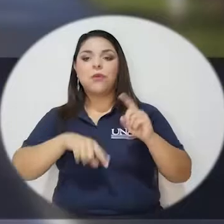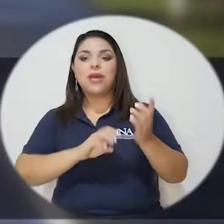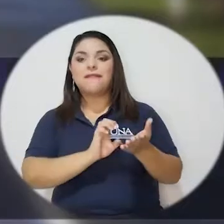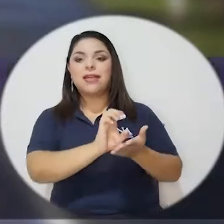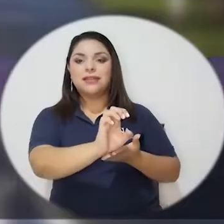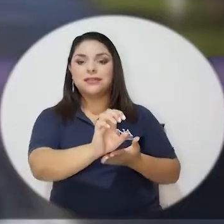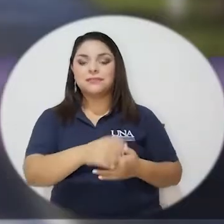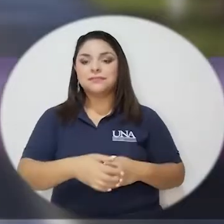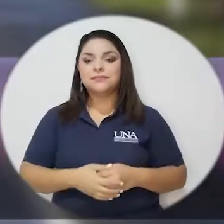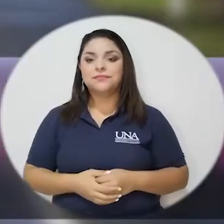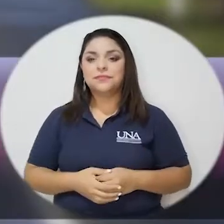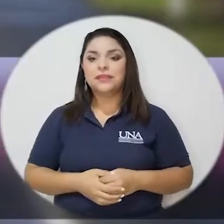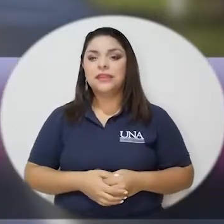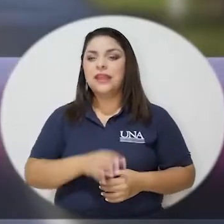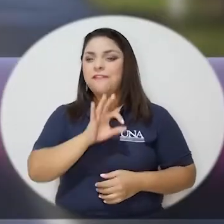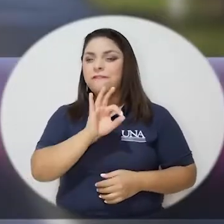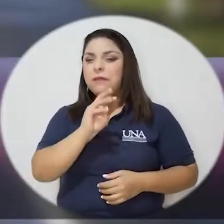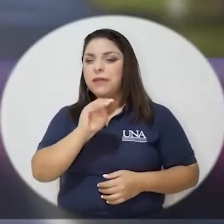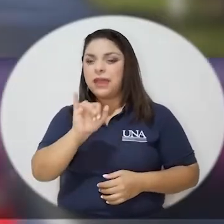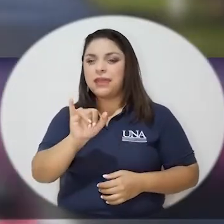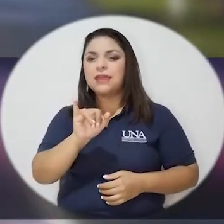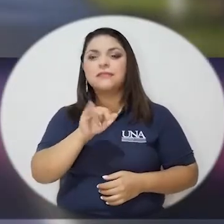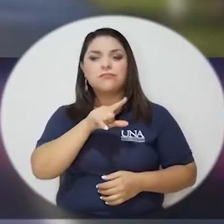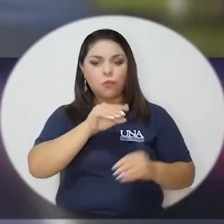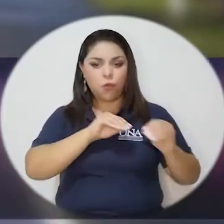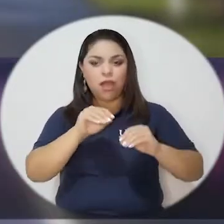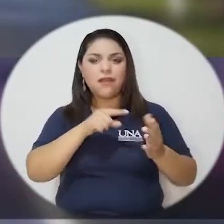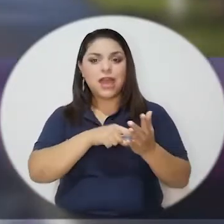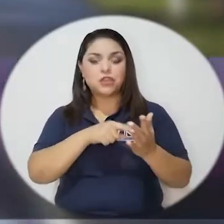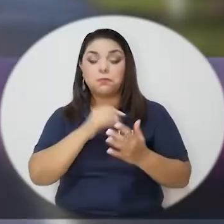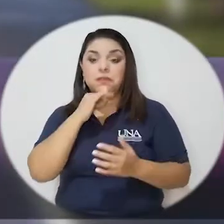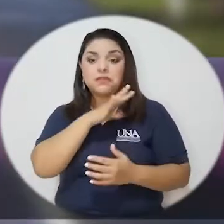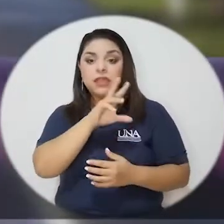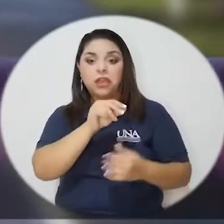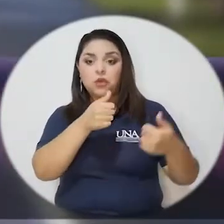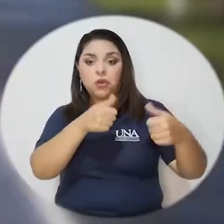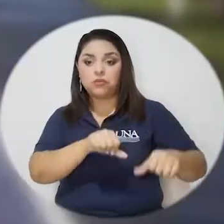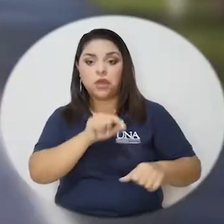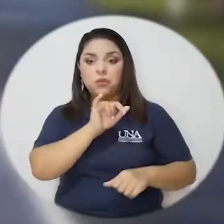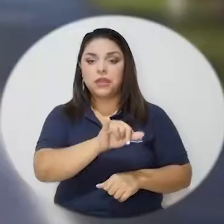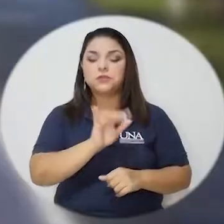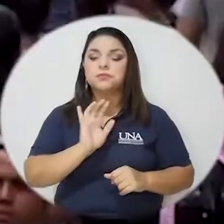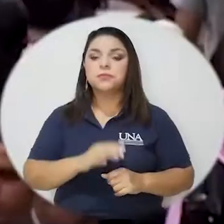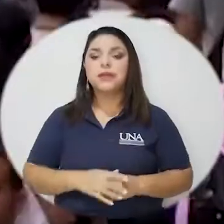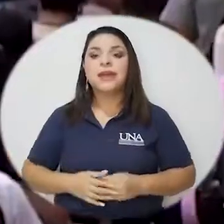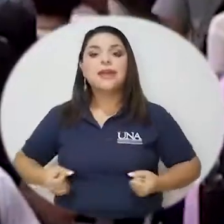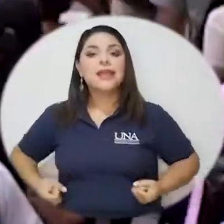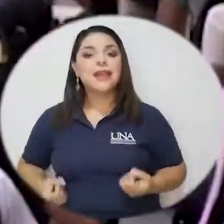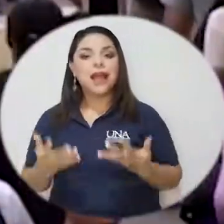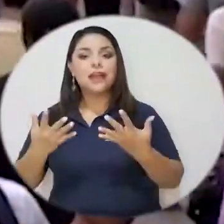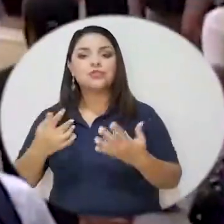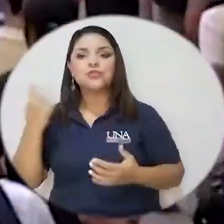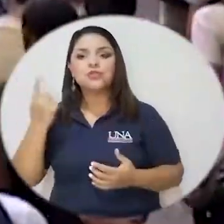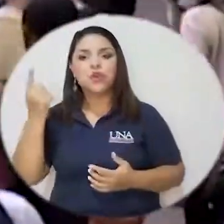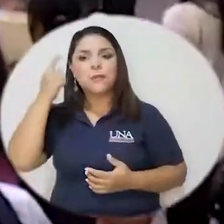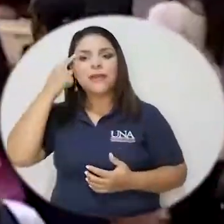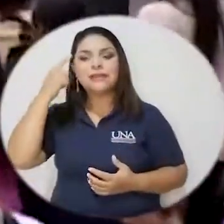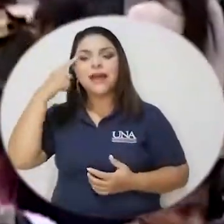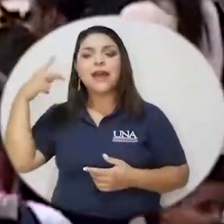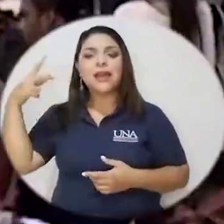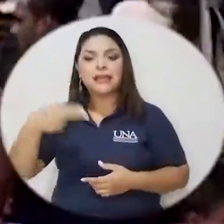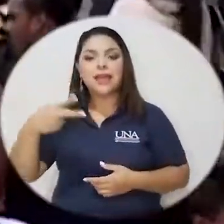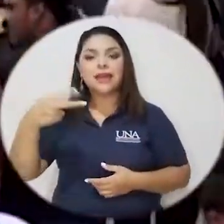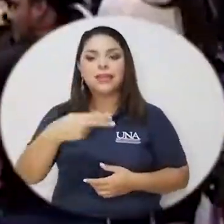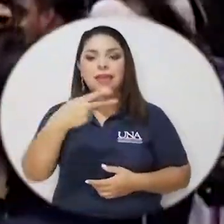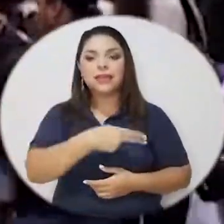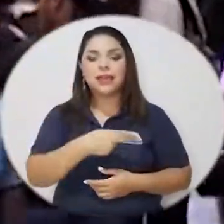Monetario promueve eso por todo lado. Me extraña que no haya negociado eso. Y el lado del gasto ha sido una visión nada más de reducir. Y